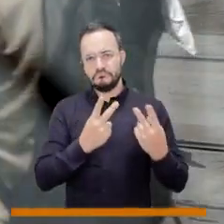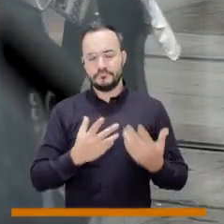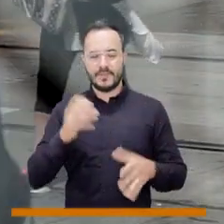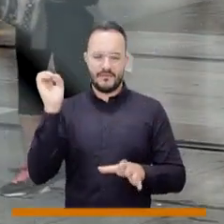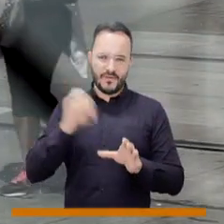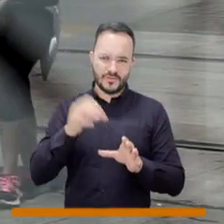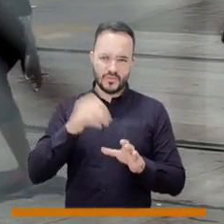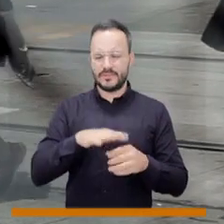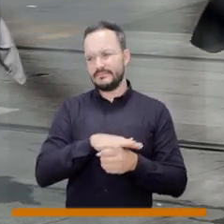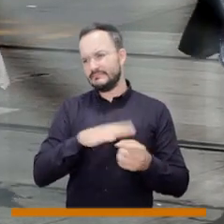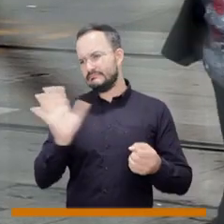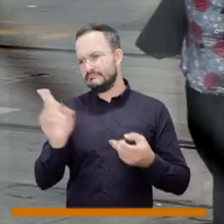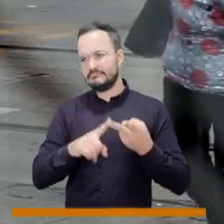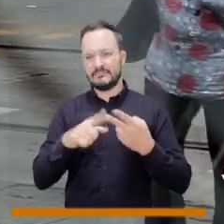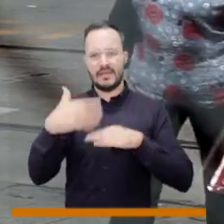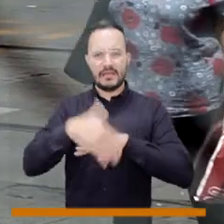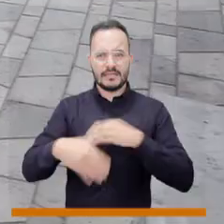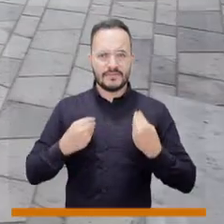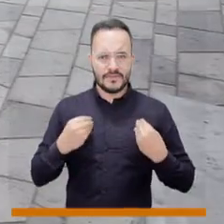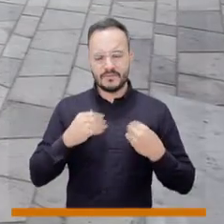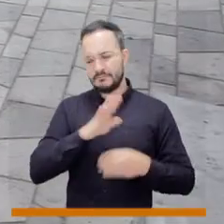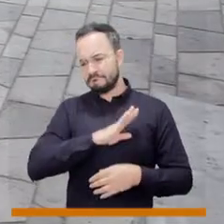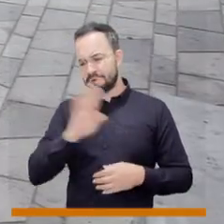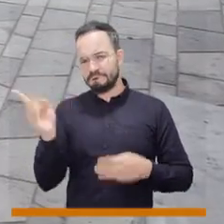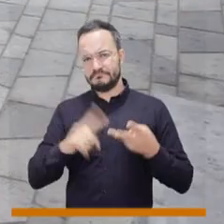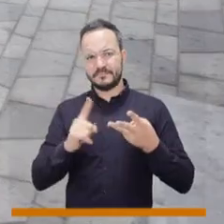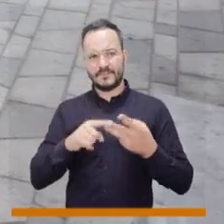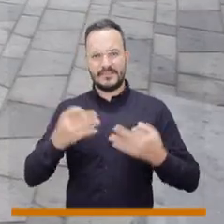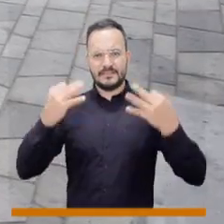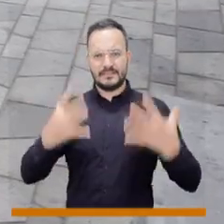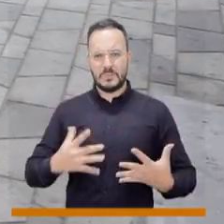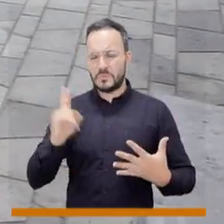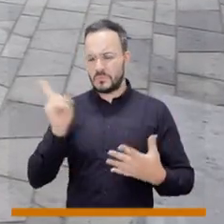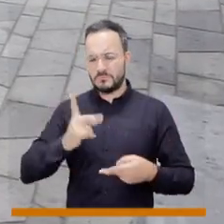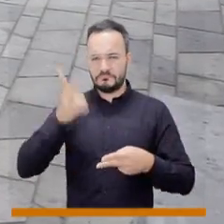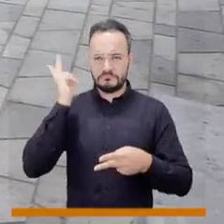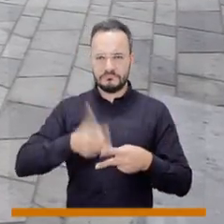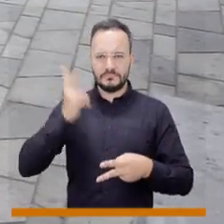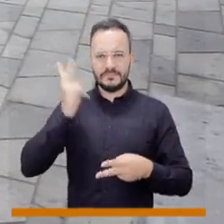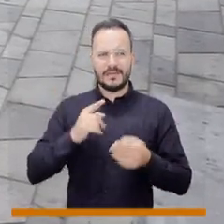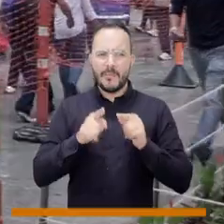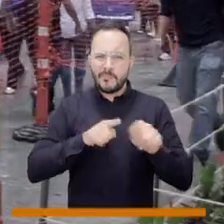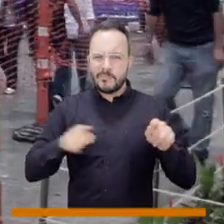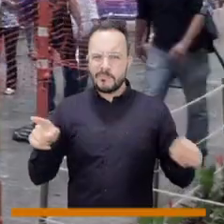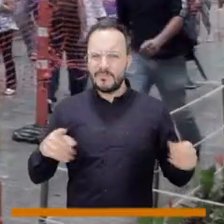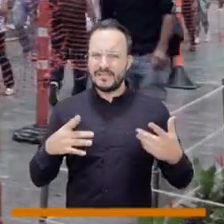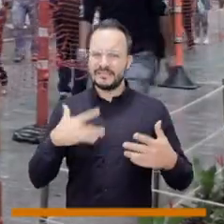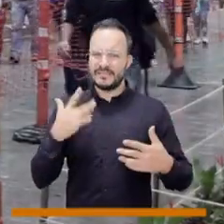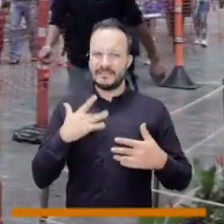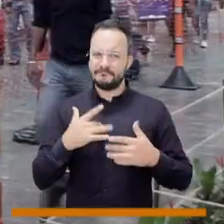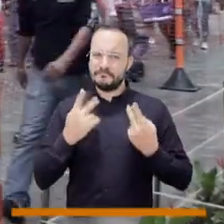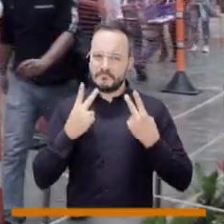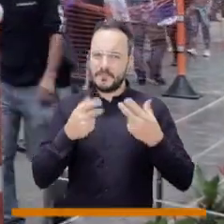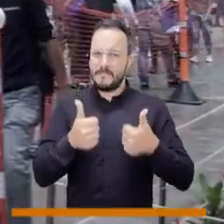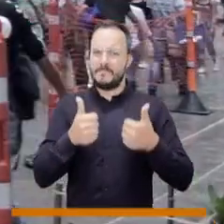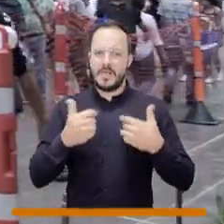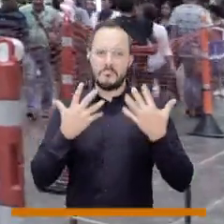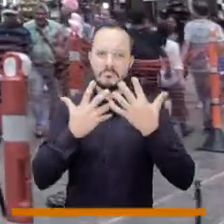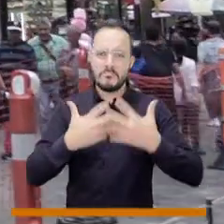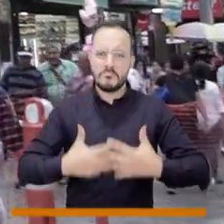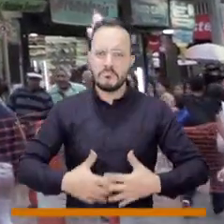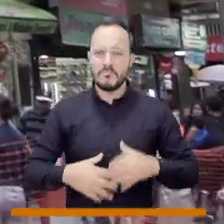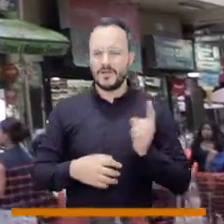con las basuras, con los habitantes de calle, la inseguridad y otro tipo de prácticas que están ocurriendo actualmente en la comuna han hecho que mucha